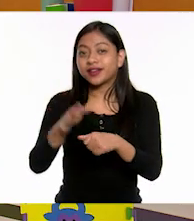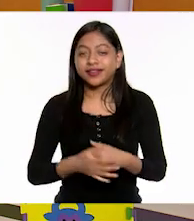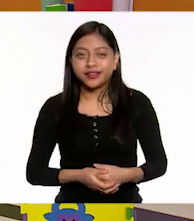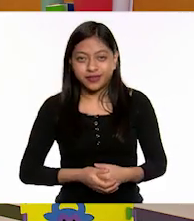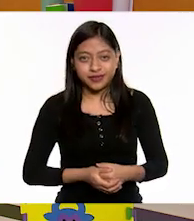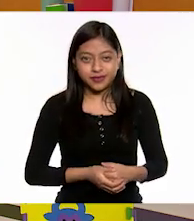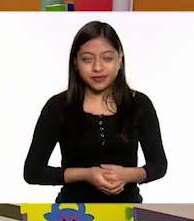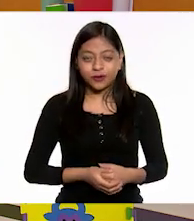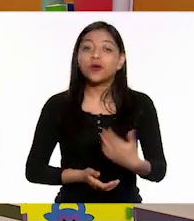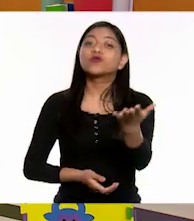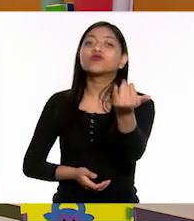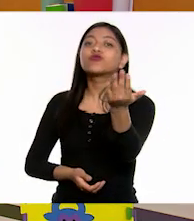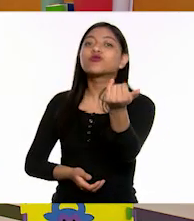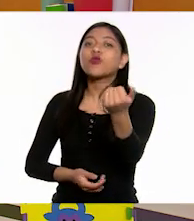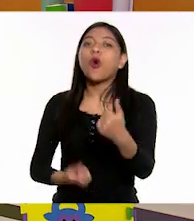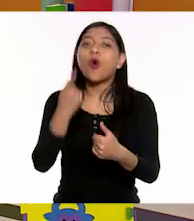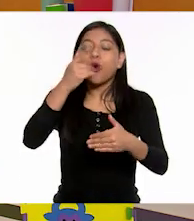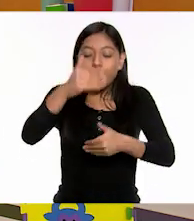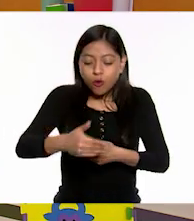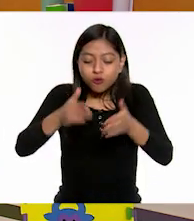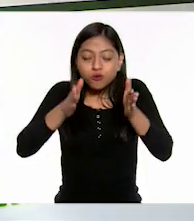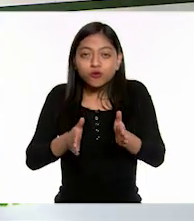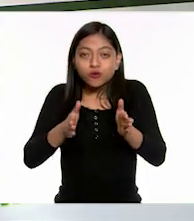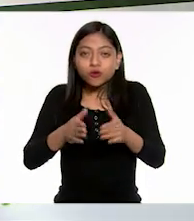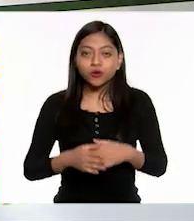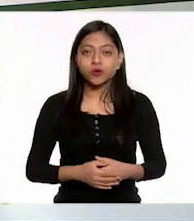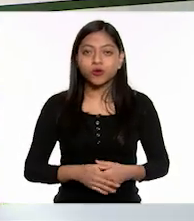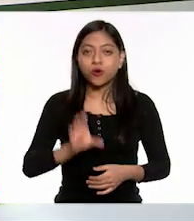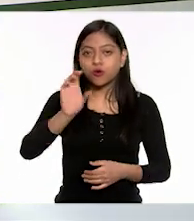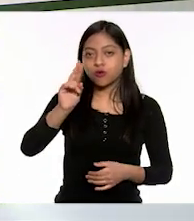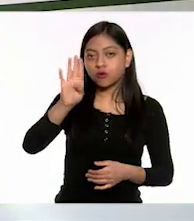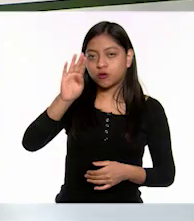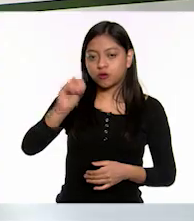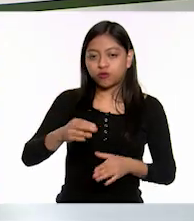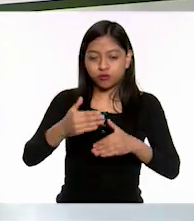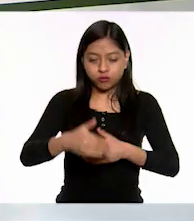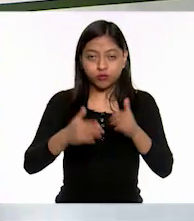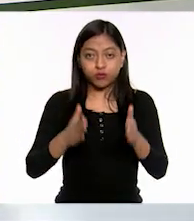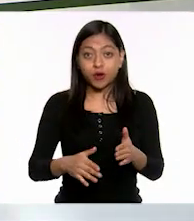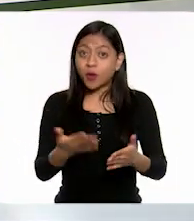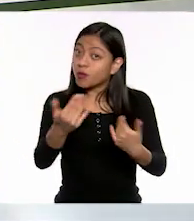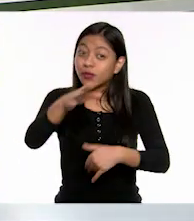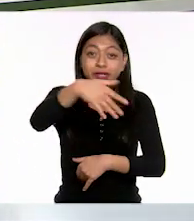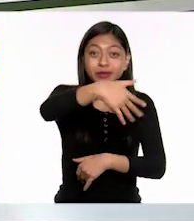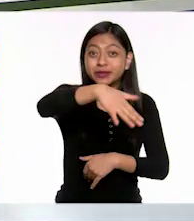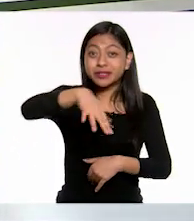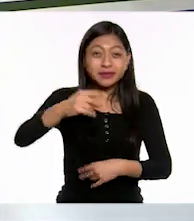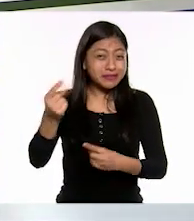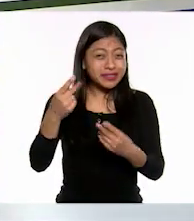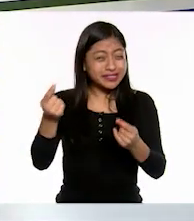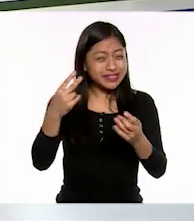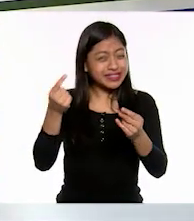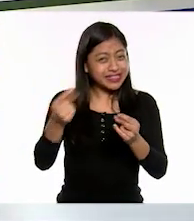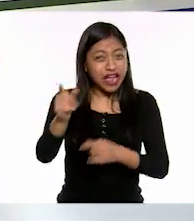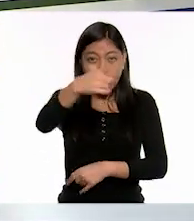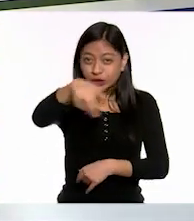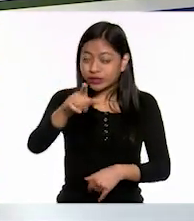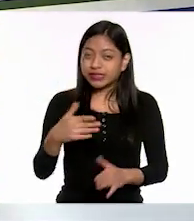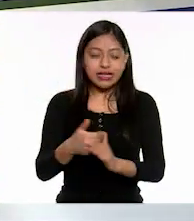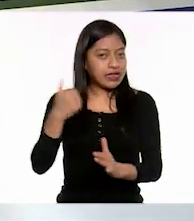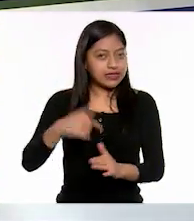pide un cubo un cubo con cuba busca ganarle a los